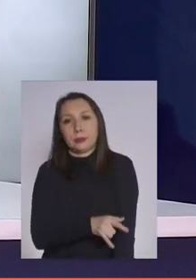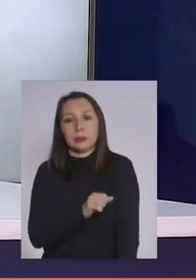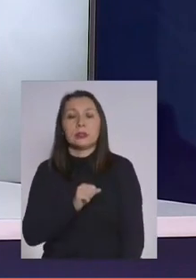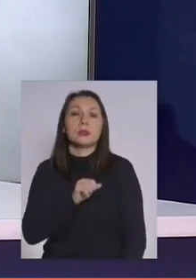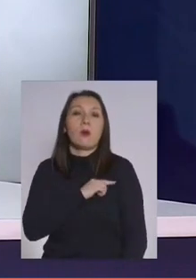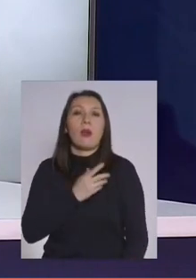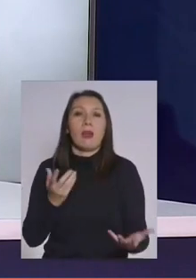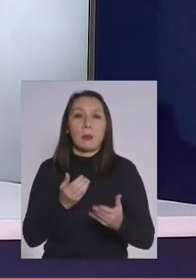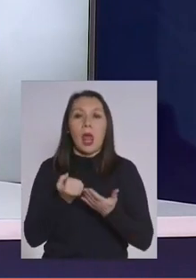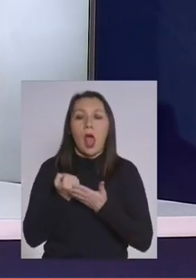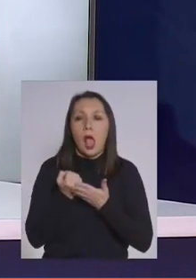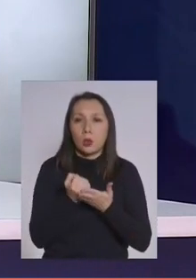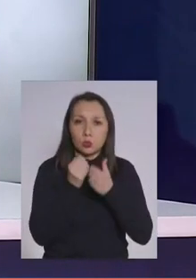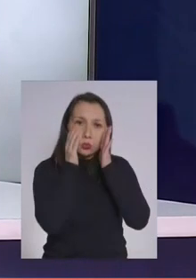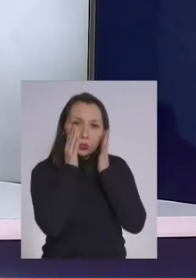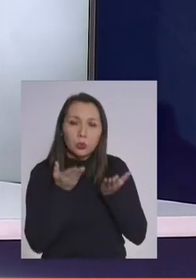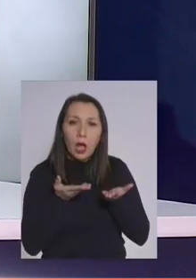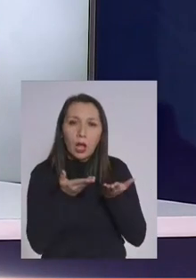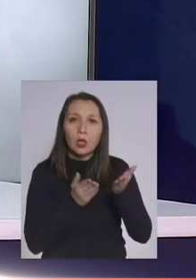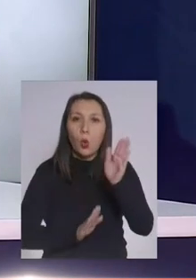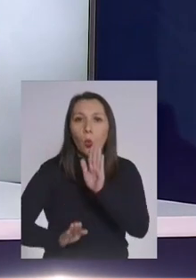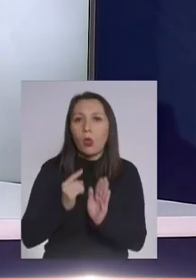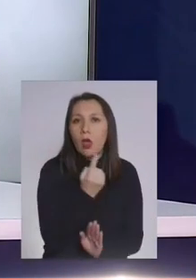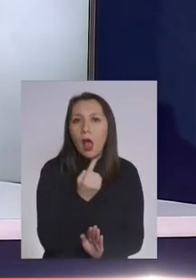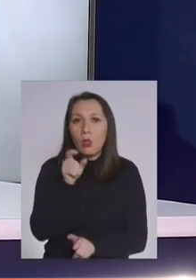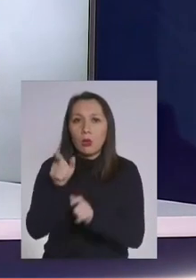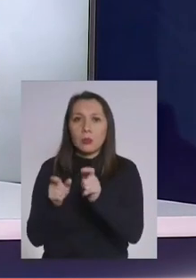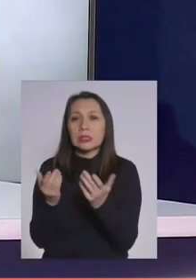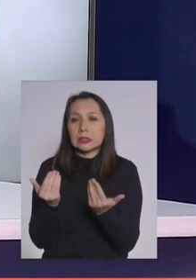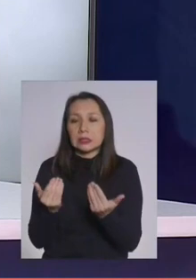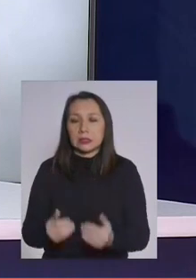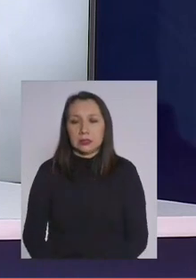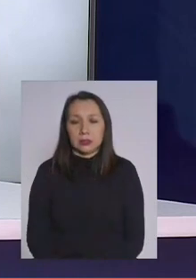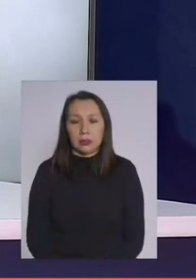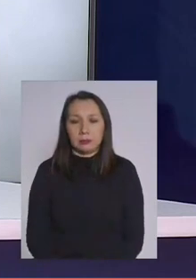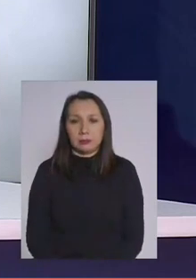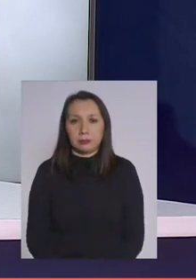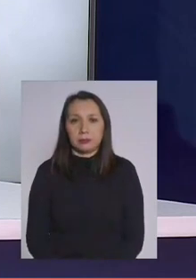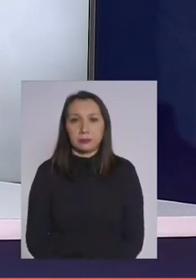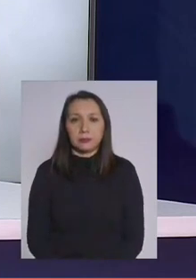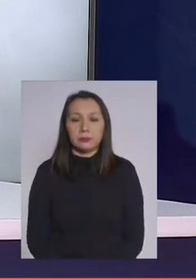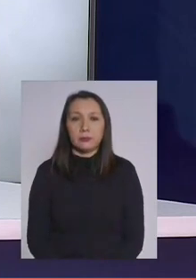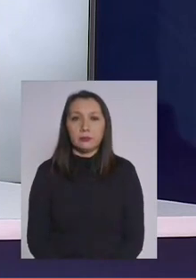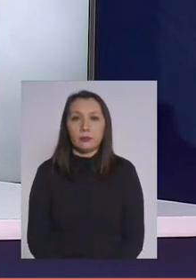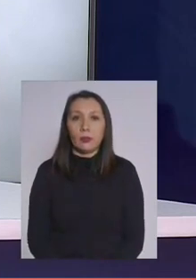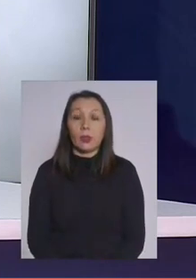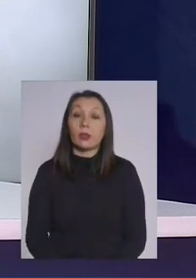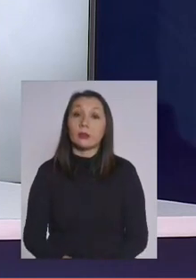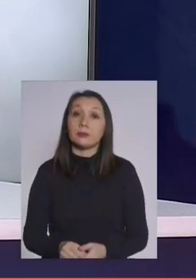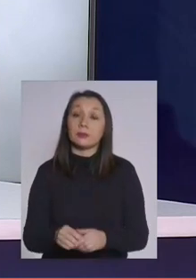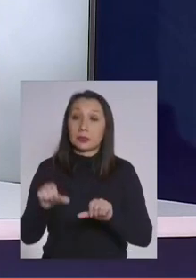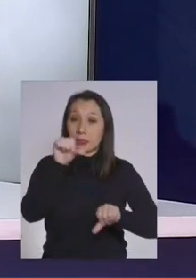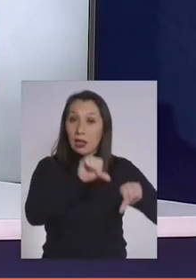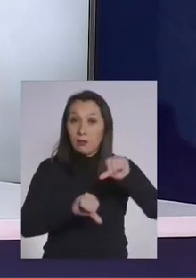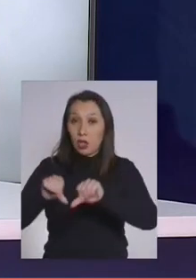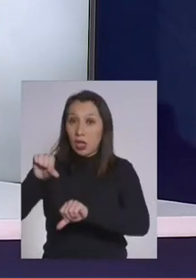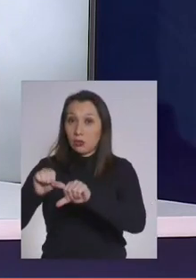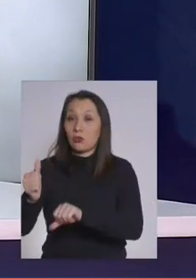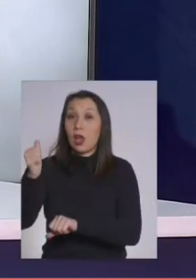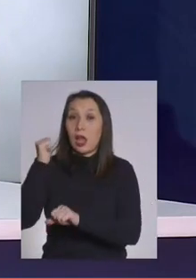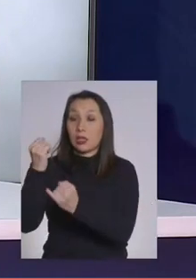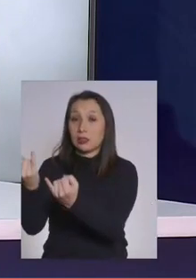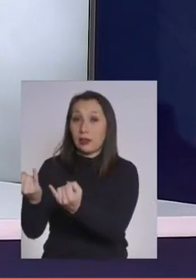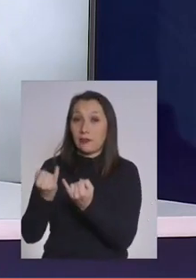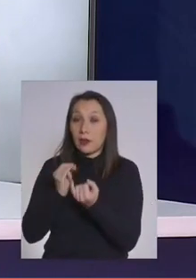para poder atenderlos de acuerdo al cuidado que cada uno de ellos requiere en cuanto a la red de laboratorios ayer se